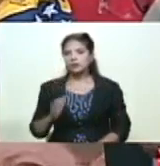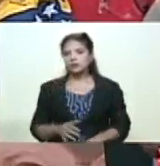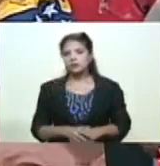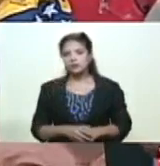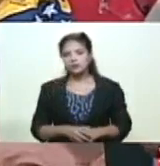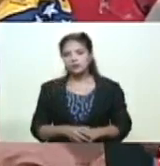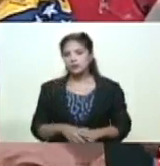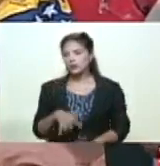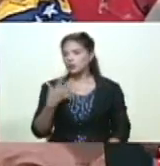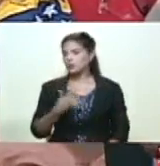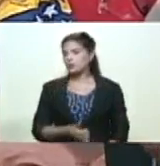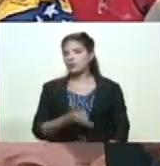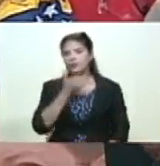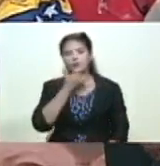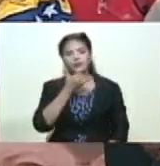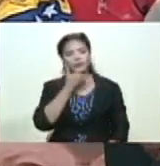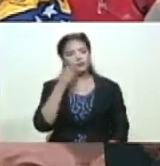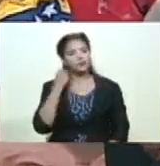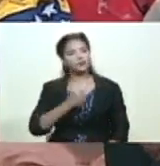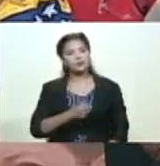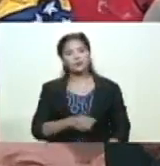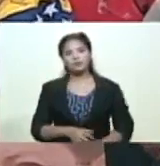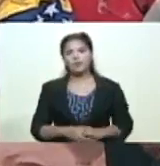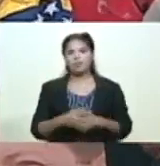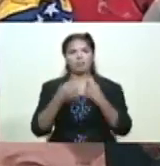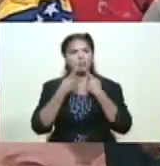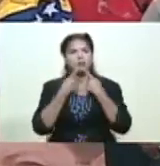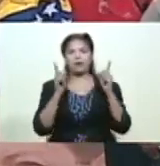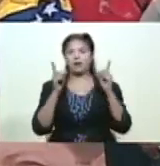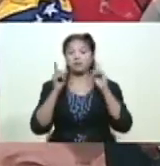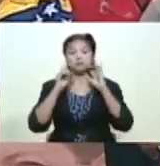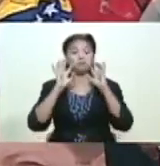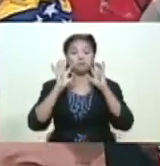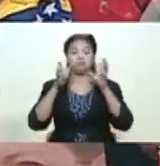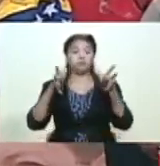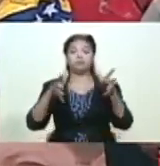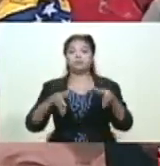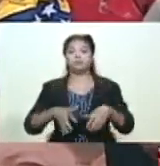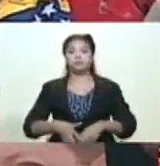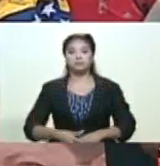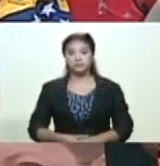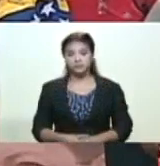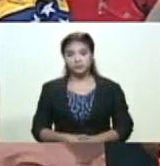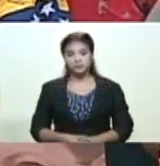A esta barrabasada, a esta declaración desproporcionada.